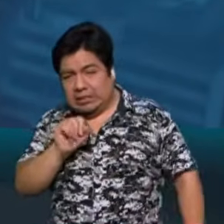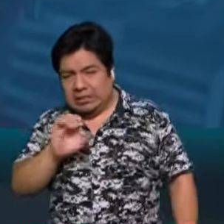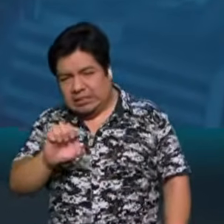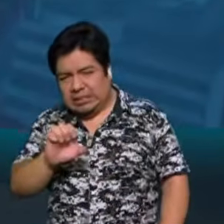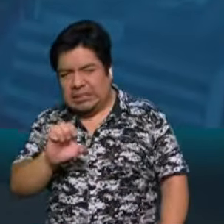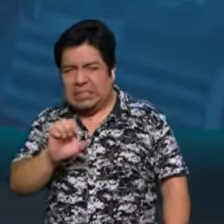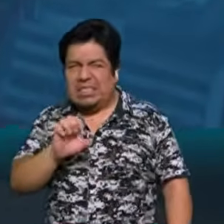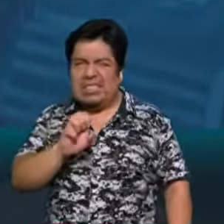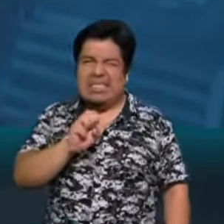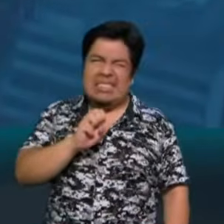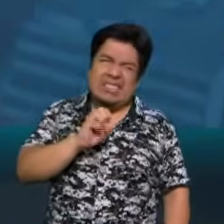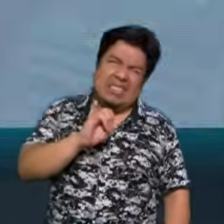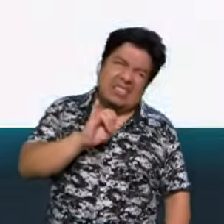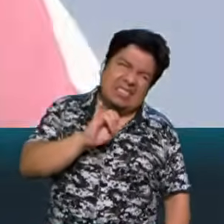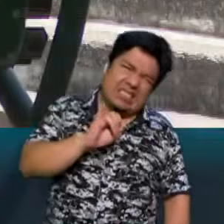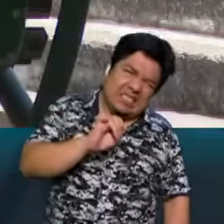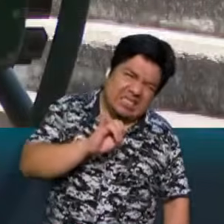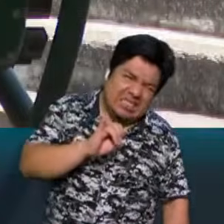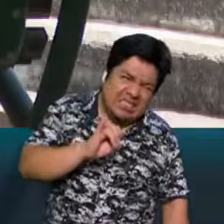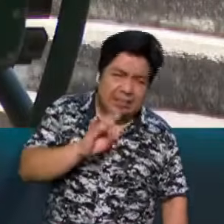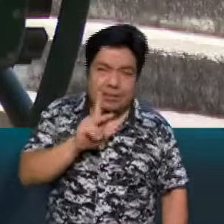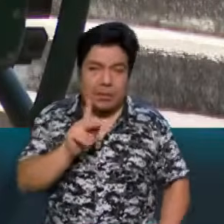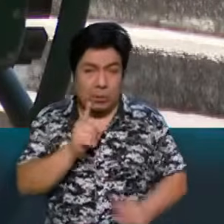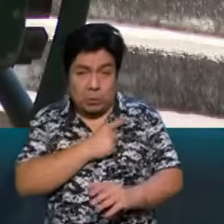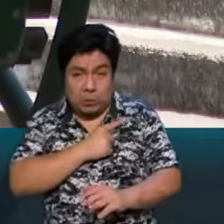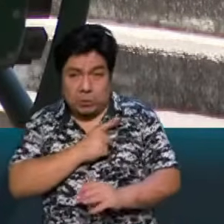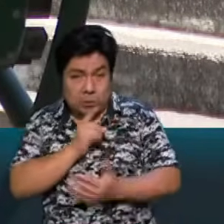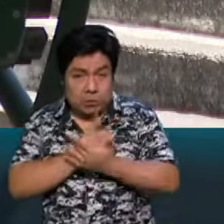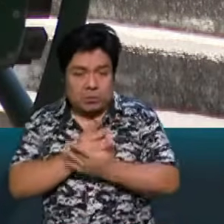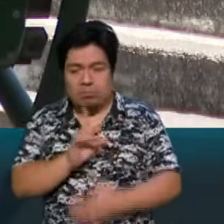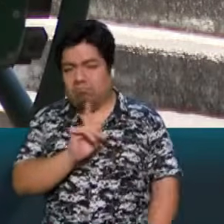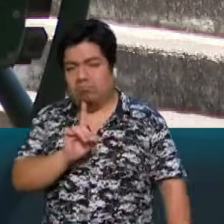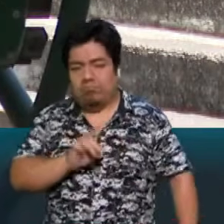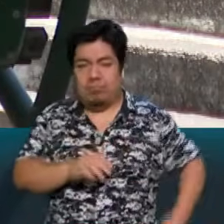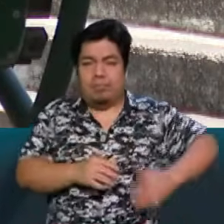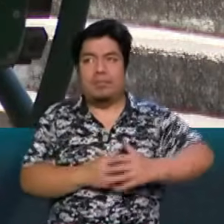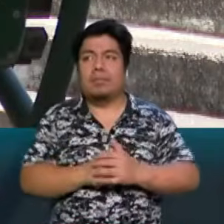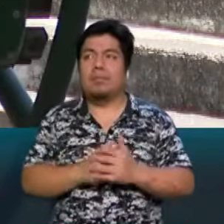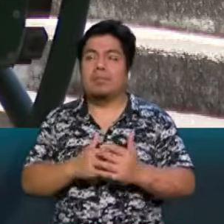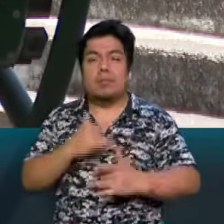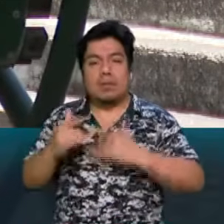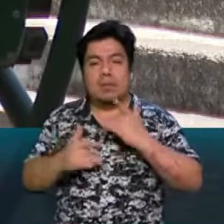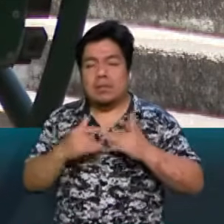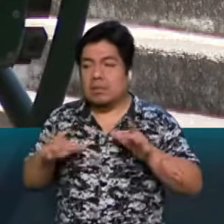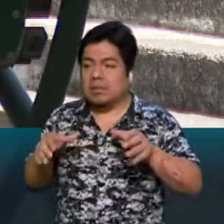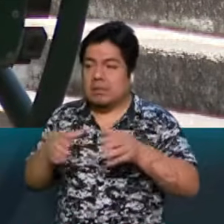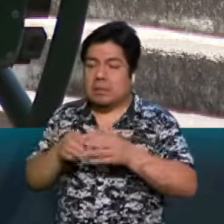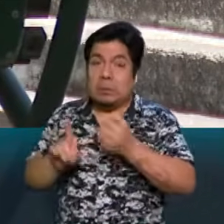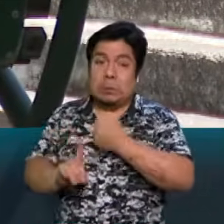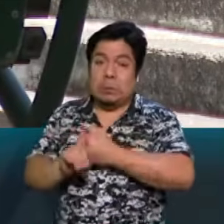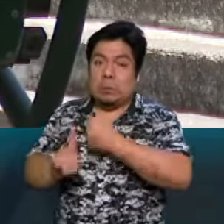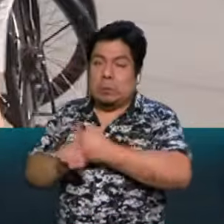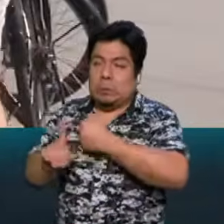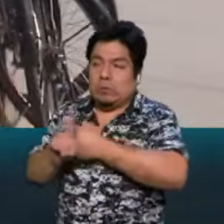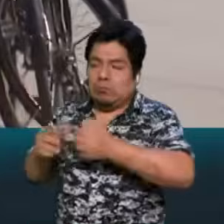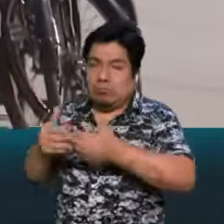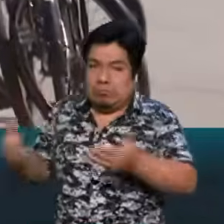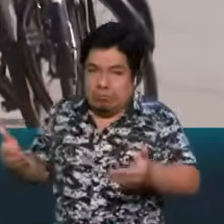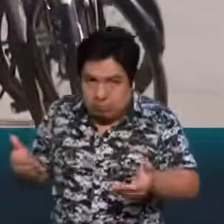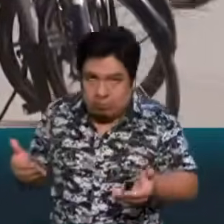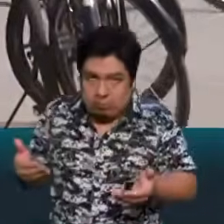Sí, pero no solo. A mí lo que más me preocupa de la vivienda son las consecuencias que esto tiene,